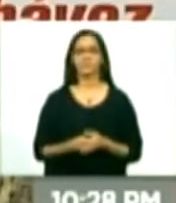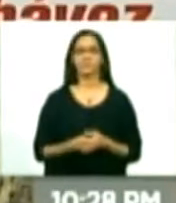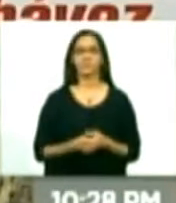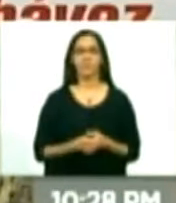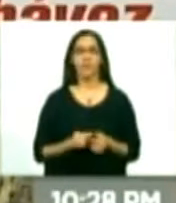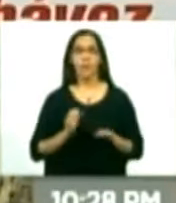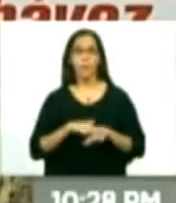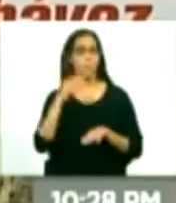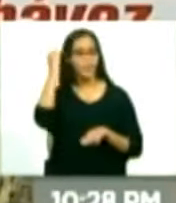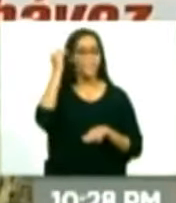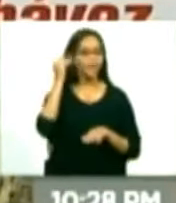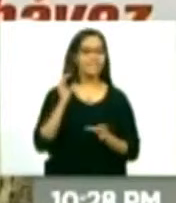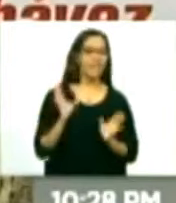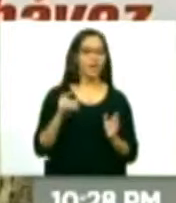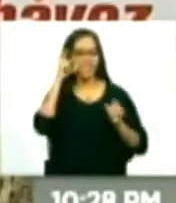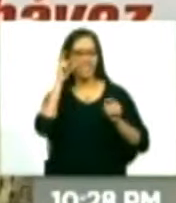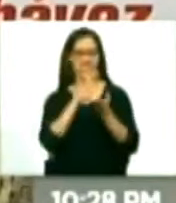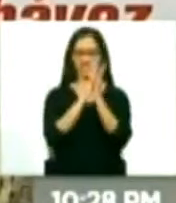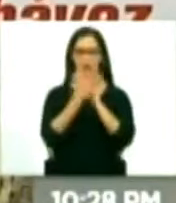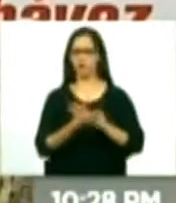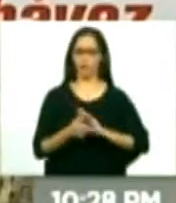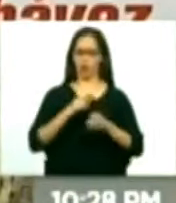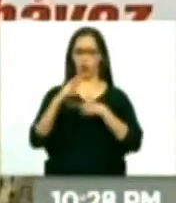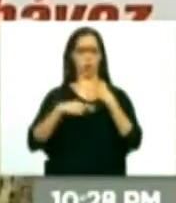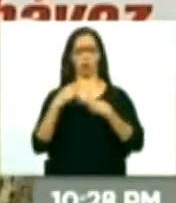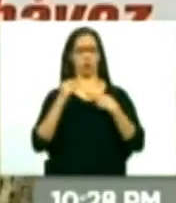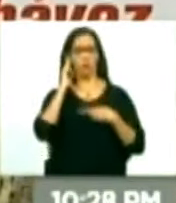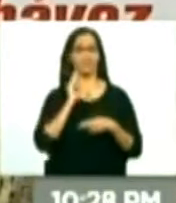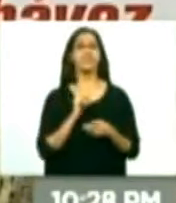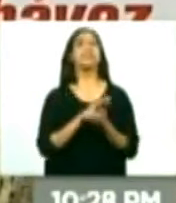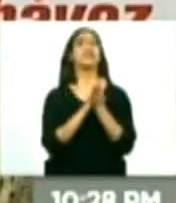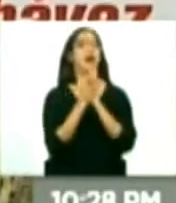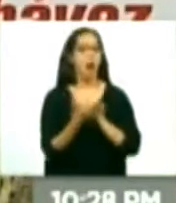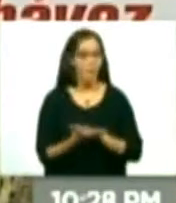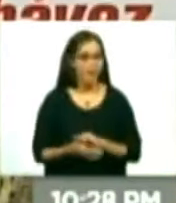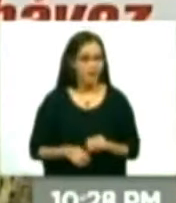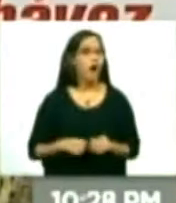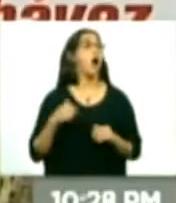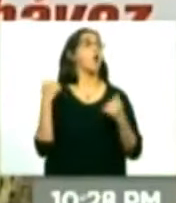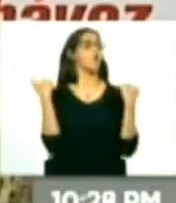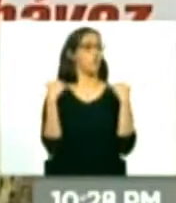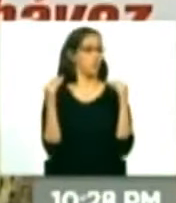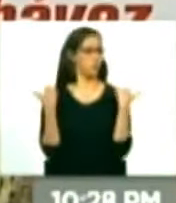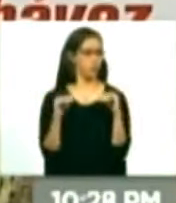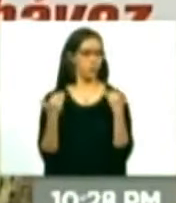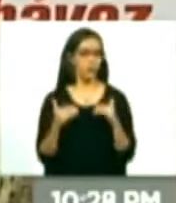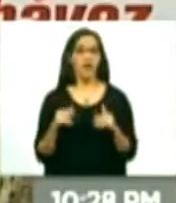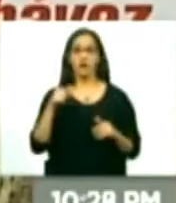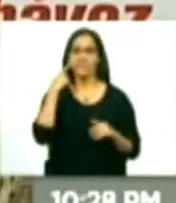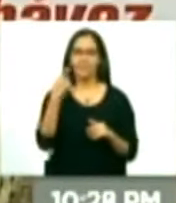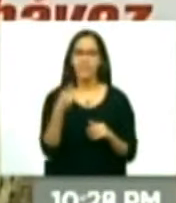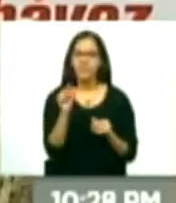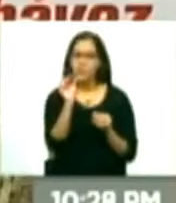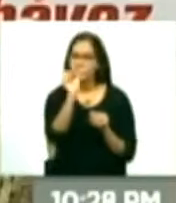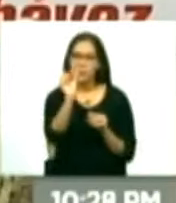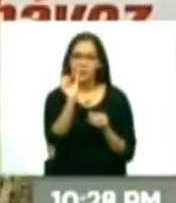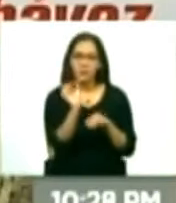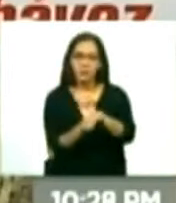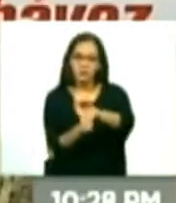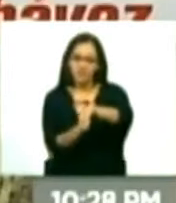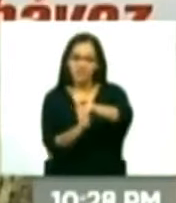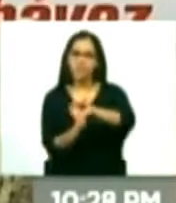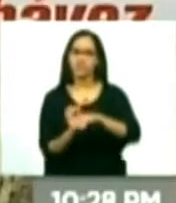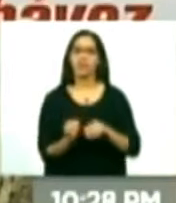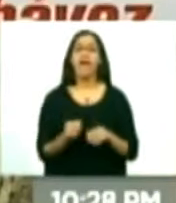Porque creyeron que ese día se acababa, la revolución bolivariana se acababa. Ustedes no han visto Yago, yo. Ustedes lo que he visto es un peloncito, un rasponcito ahí. Y